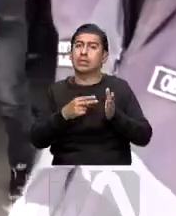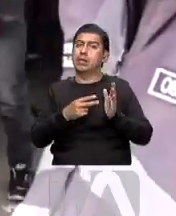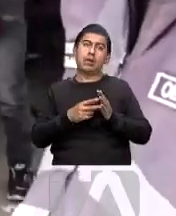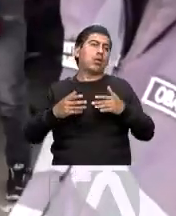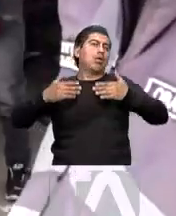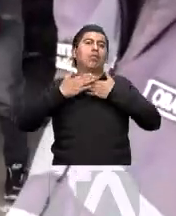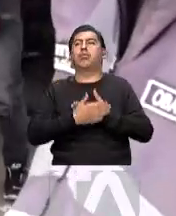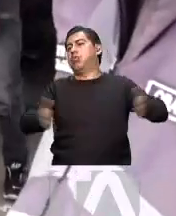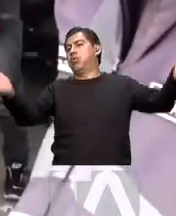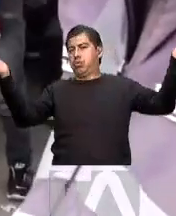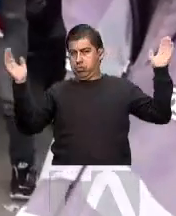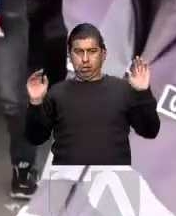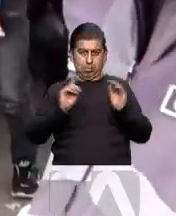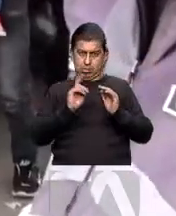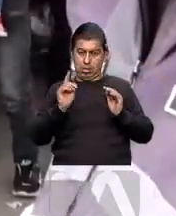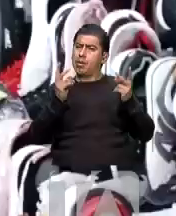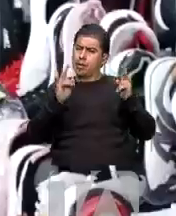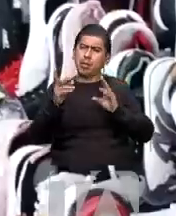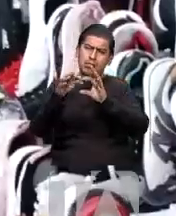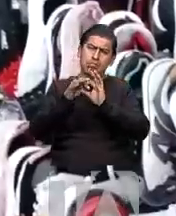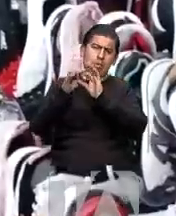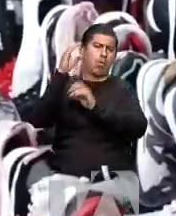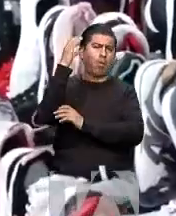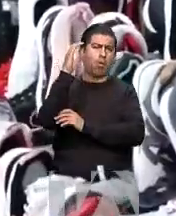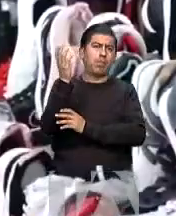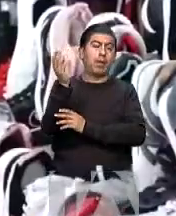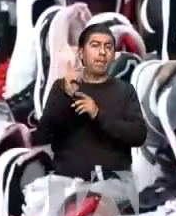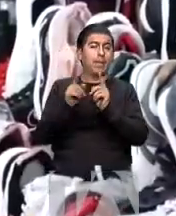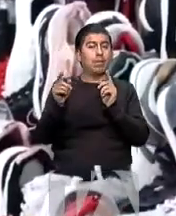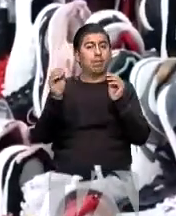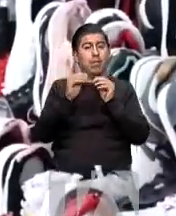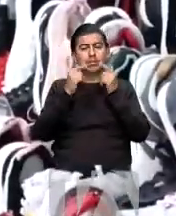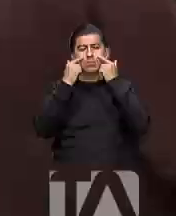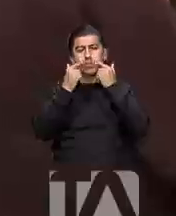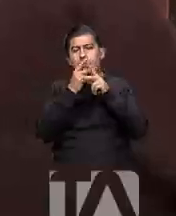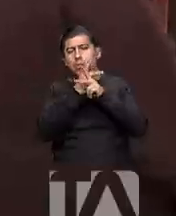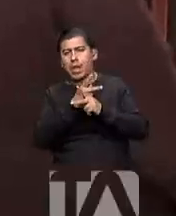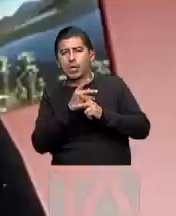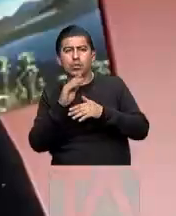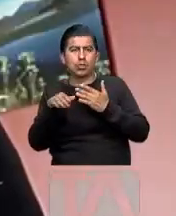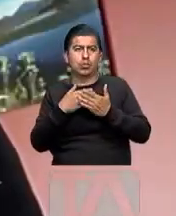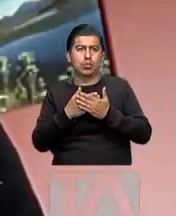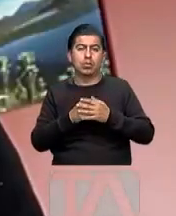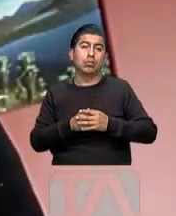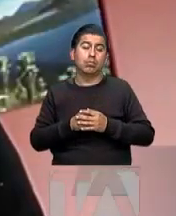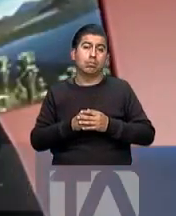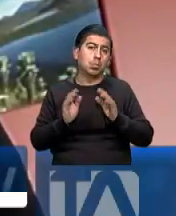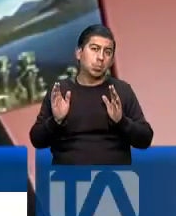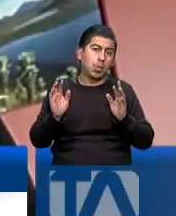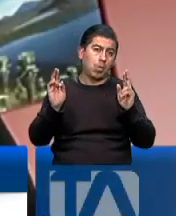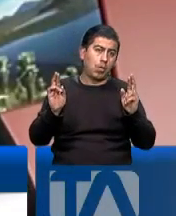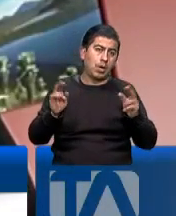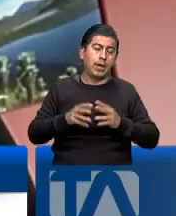un vínculo con el vecino país. Sin embargo, recalca, serán importantes los controles y medidas de bioseguridad. Confiamos también en